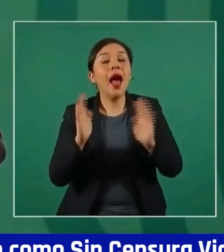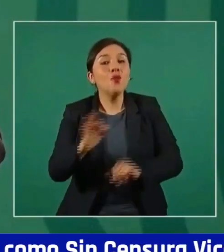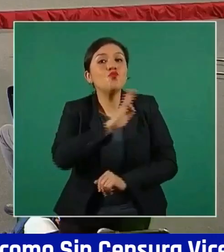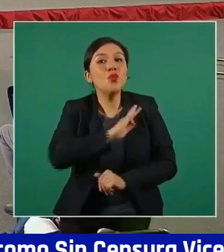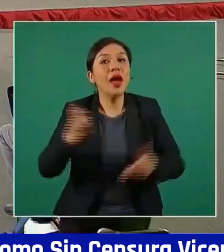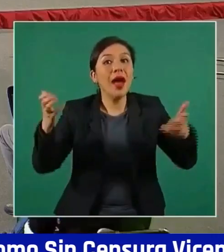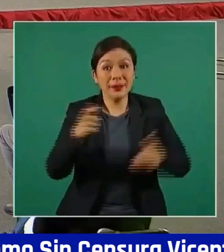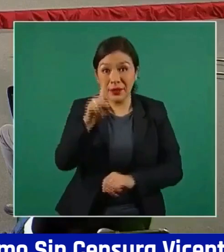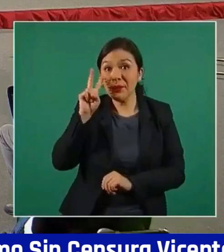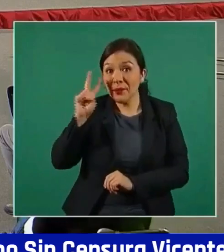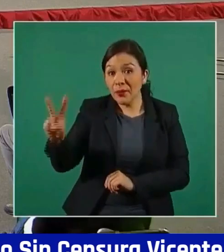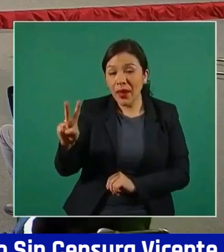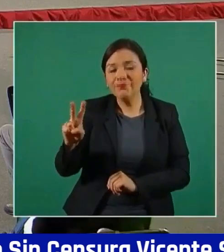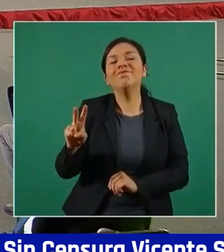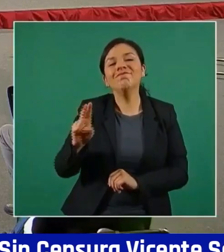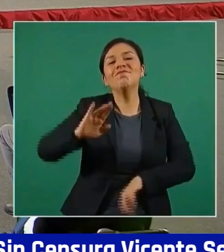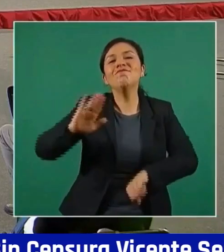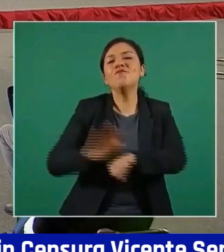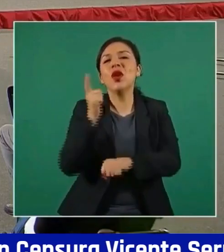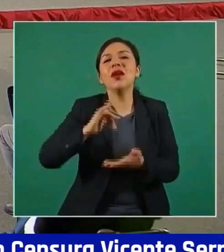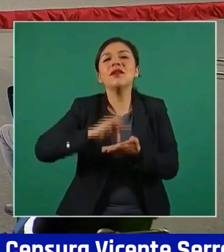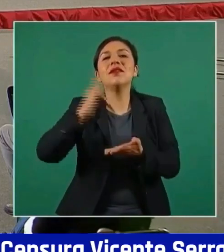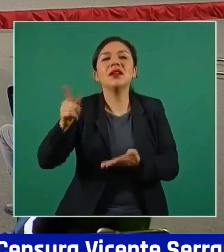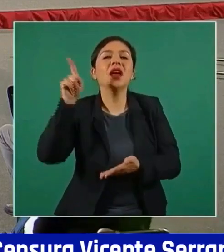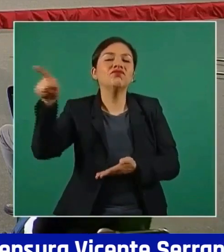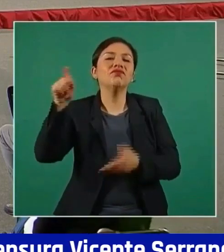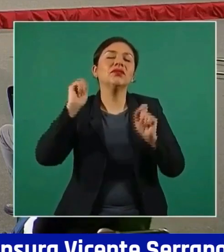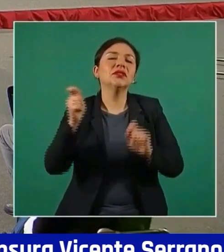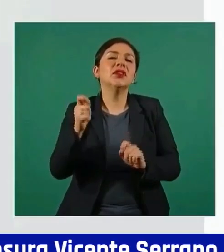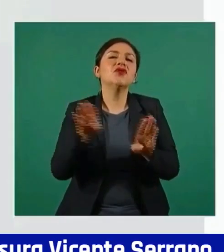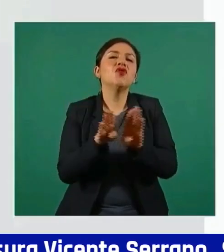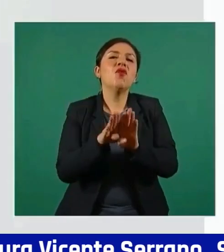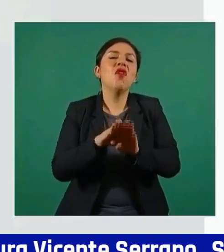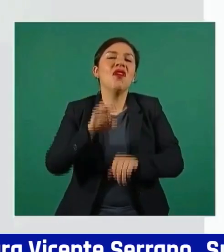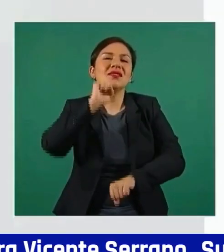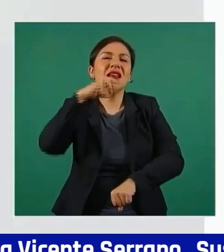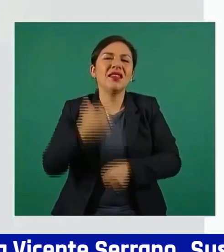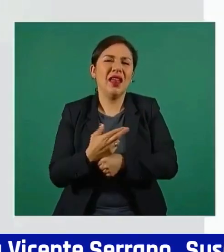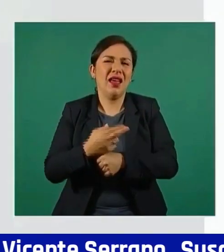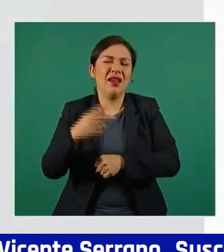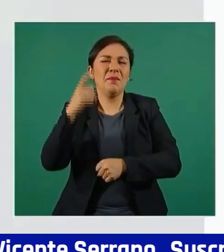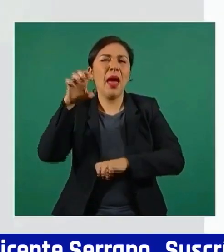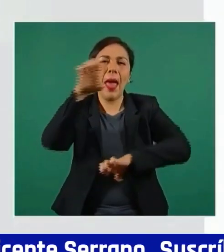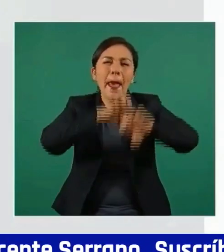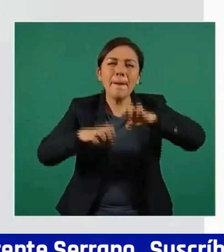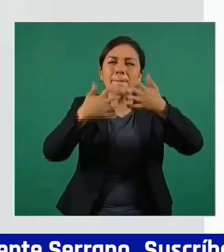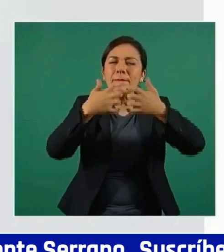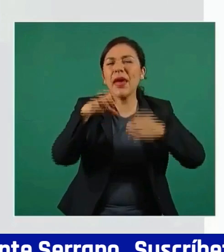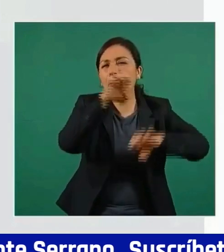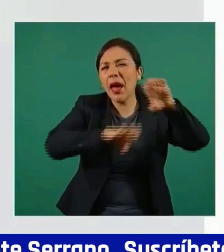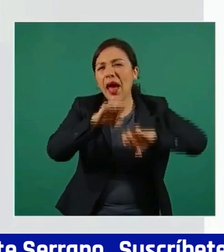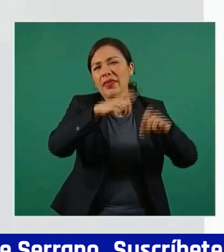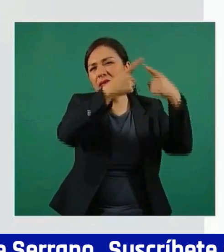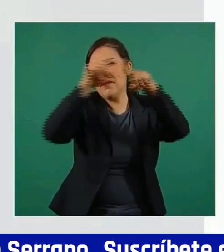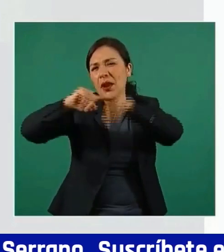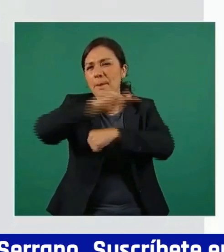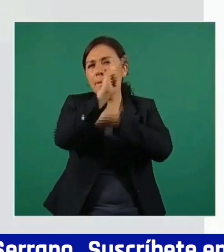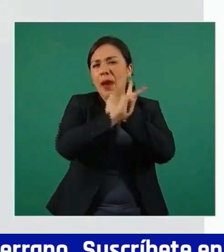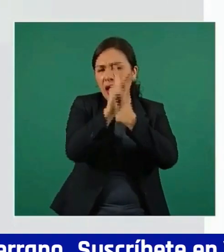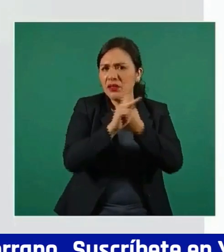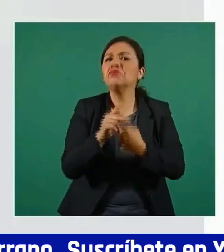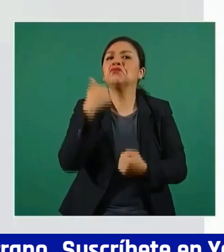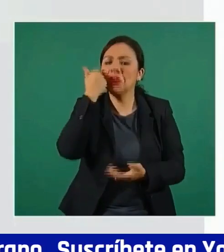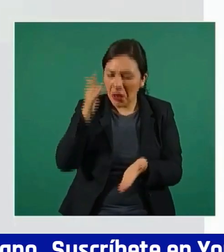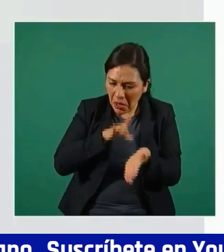se señala, gracias a la Cancillería mexicana, pues las embajadas de México en otros países apoyaron